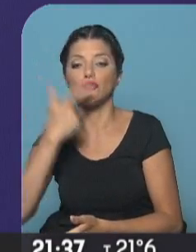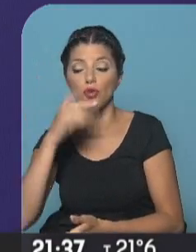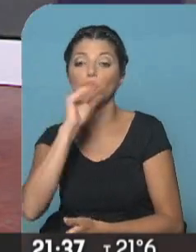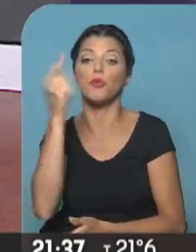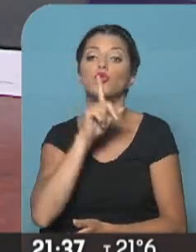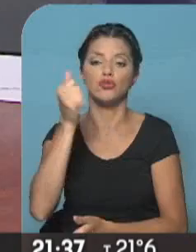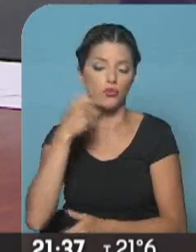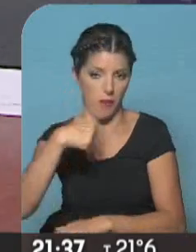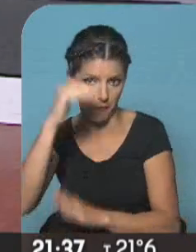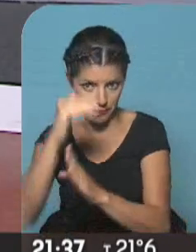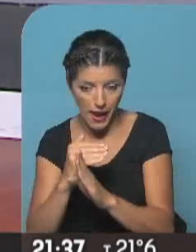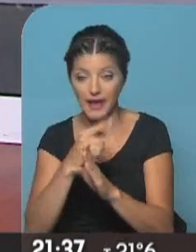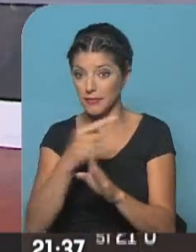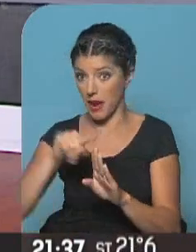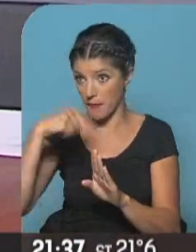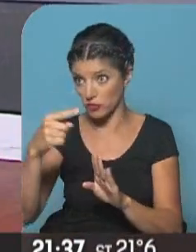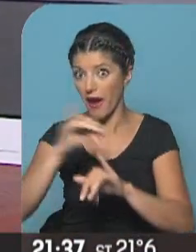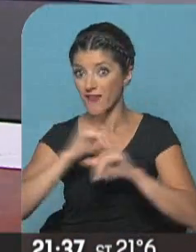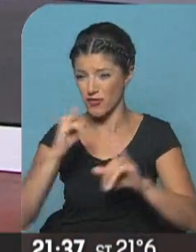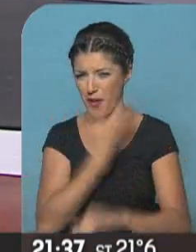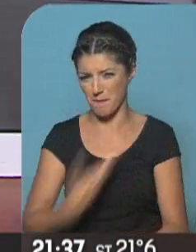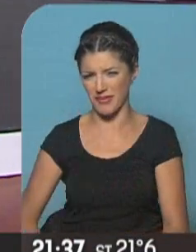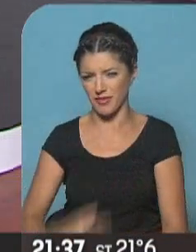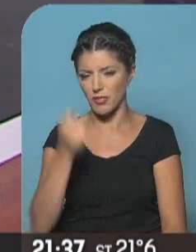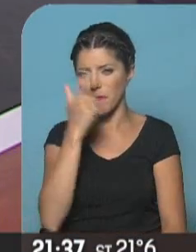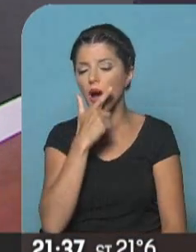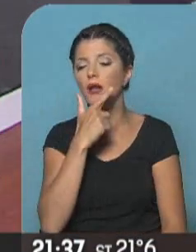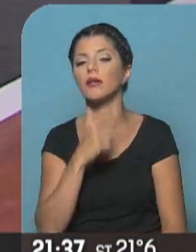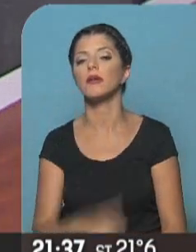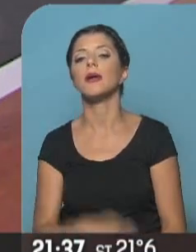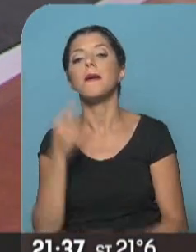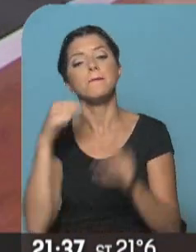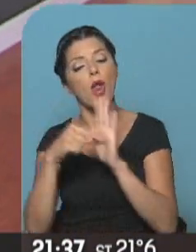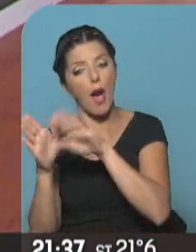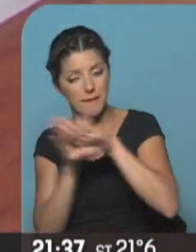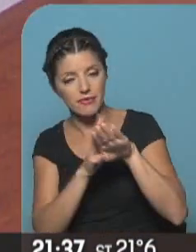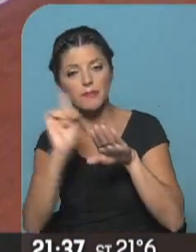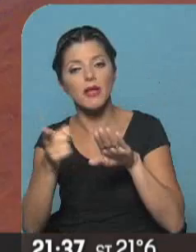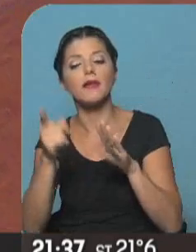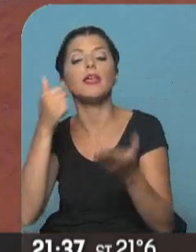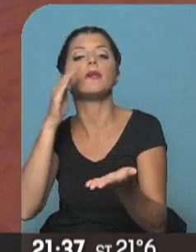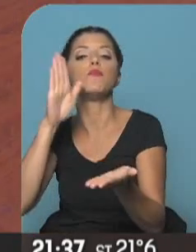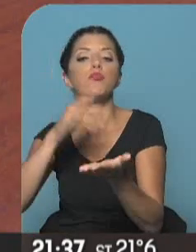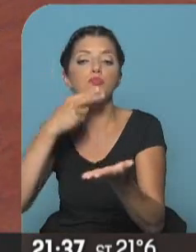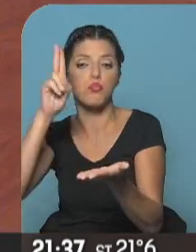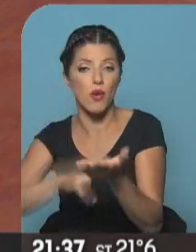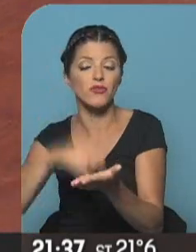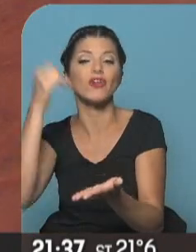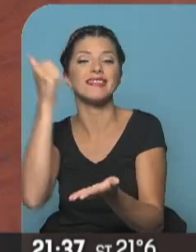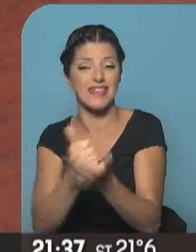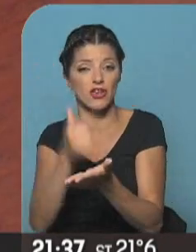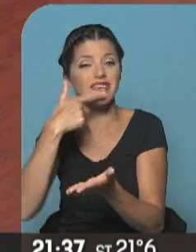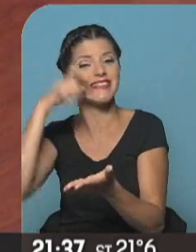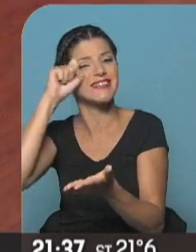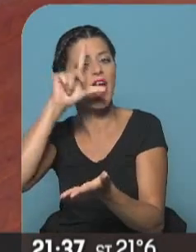importante que la semana que viene va a ser el presidente Macri. Sí. Y por el otro lado, también de impuesto de sellos, que es un impuesto que está